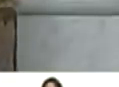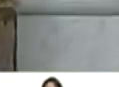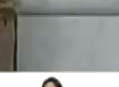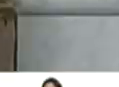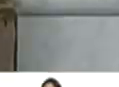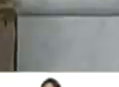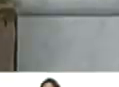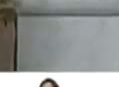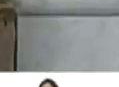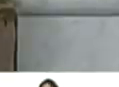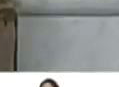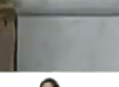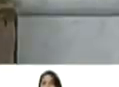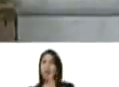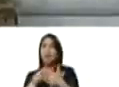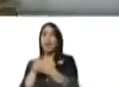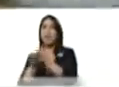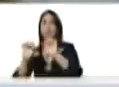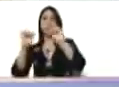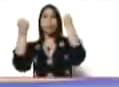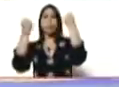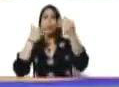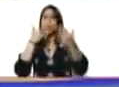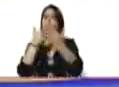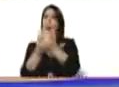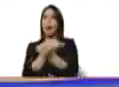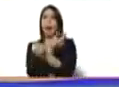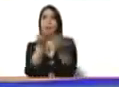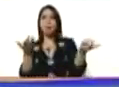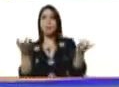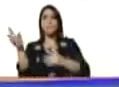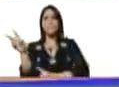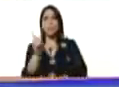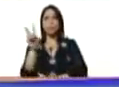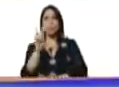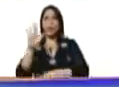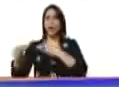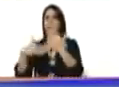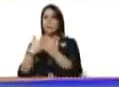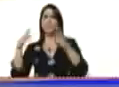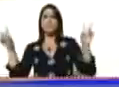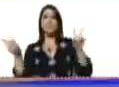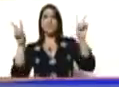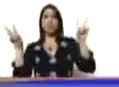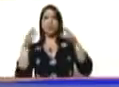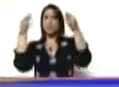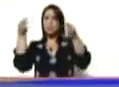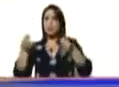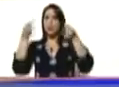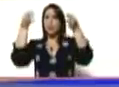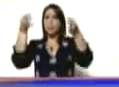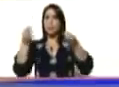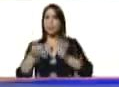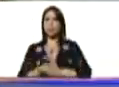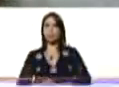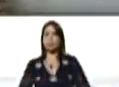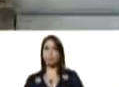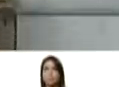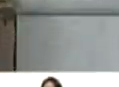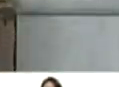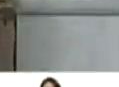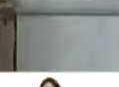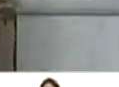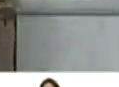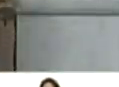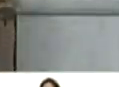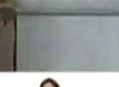Habemos ley antibloqueo. Gracias, Venezuela. Hasta la victoria siempre. Venceremos.